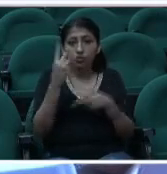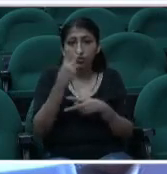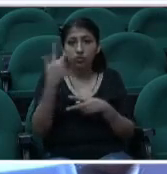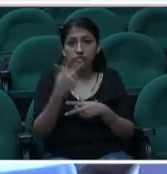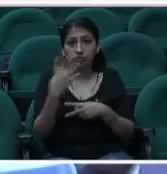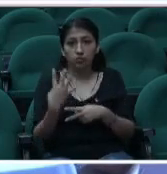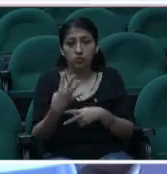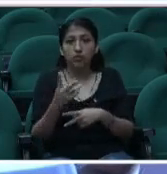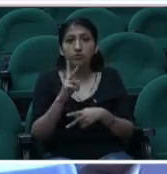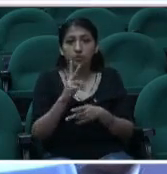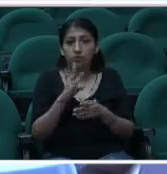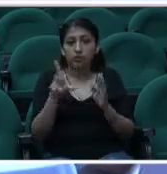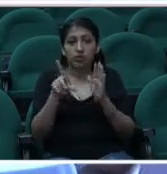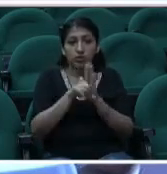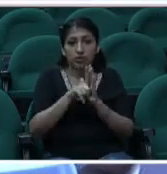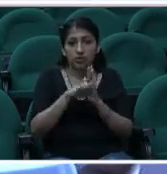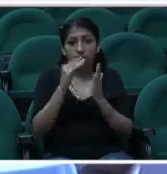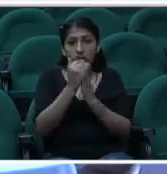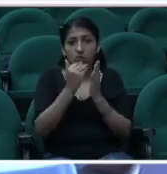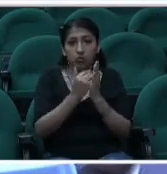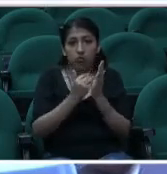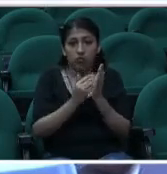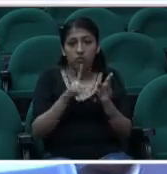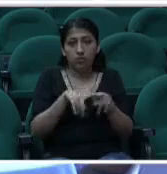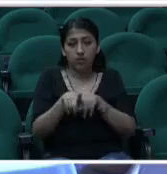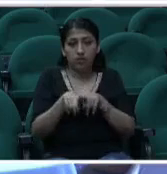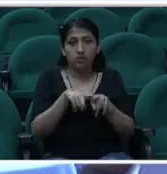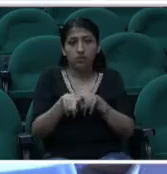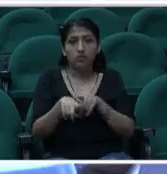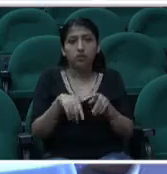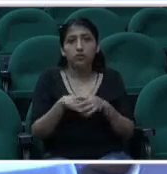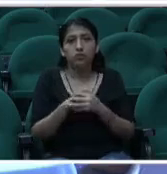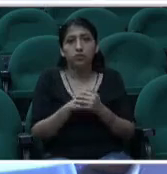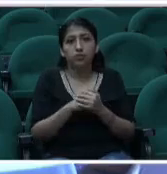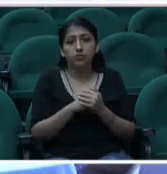será tal como está establecido en el orden de participación